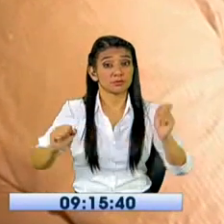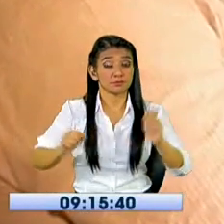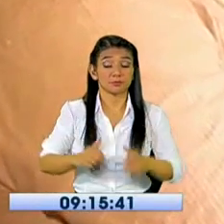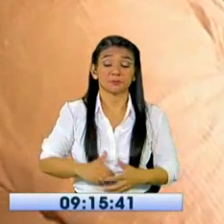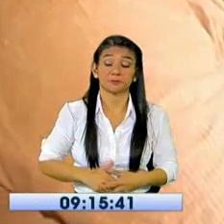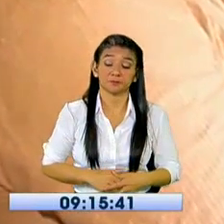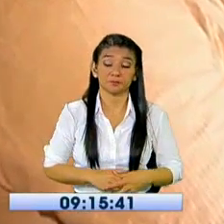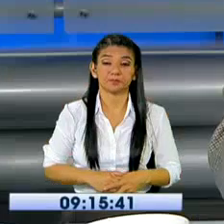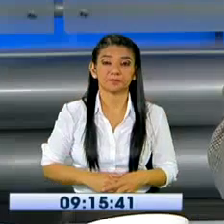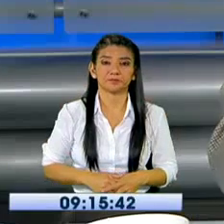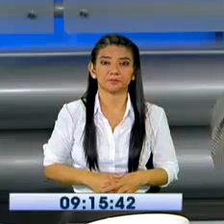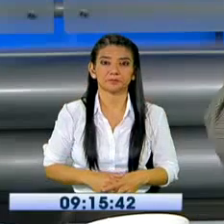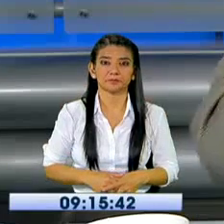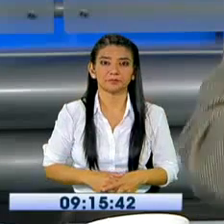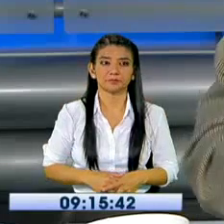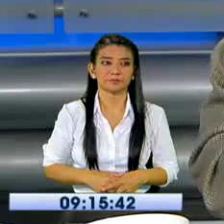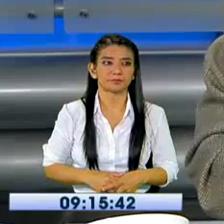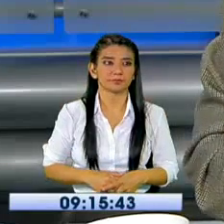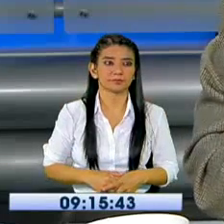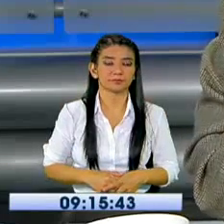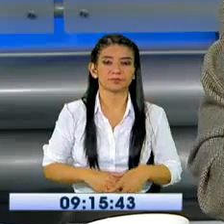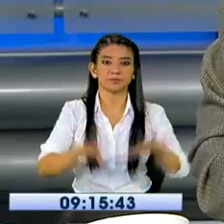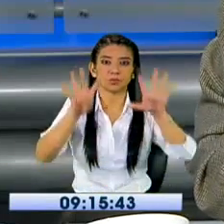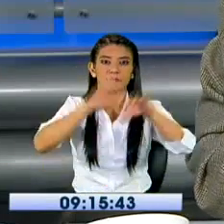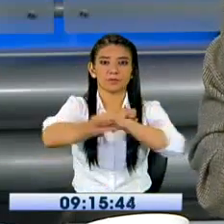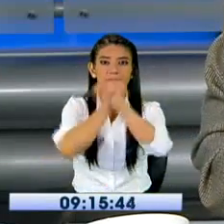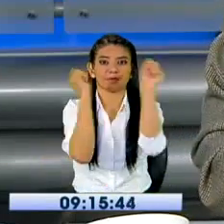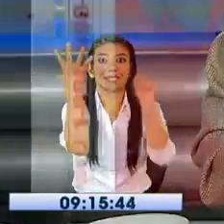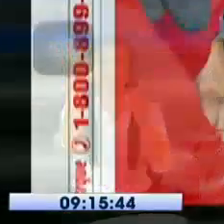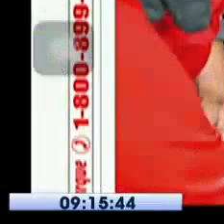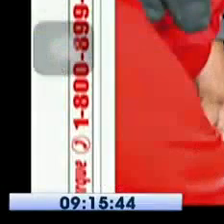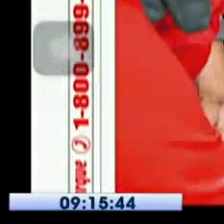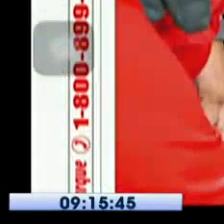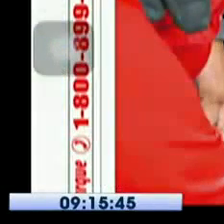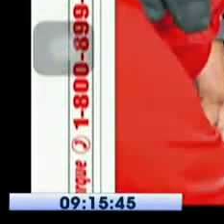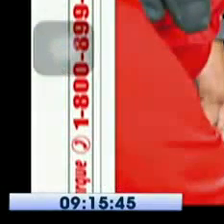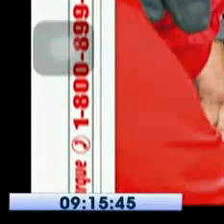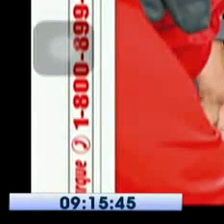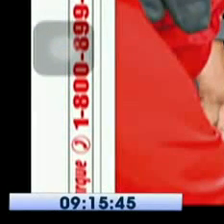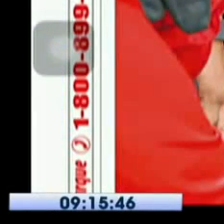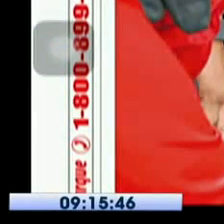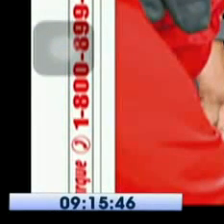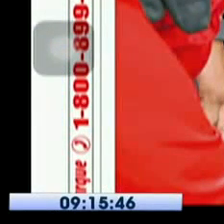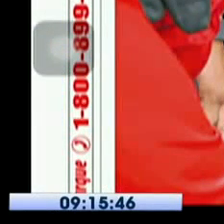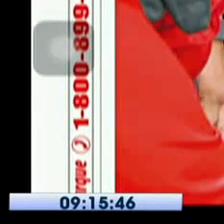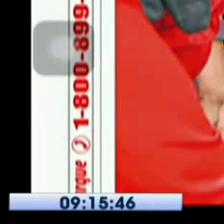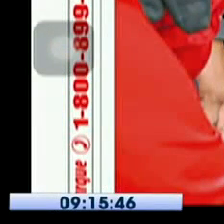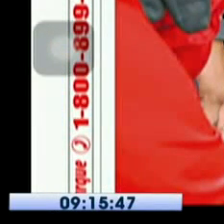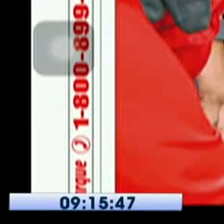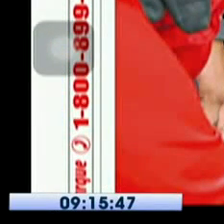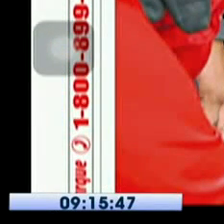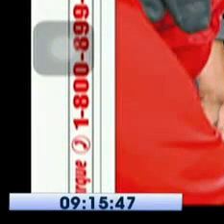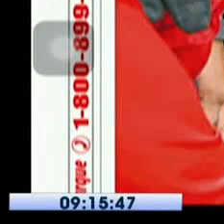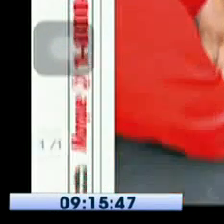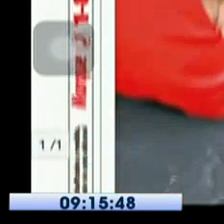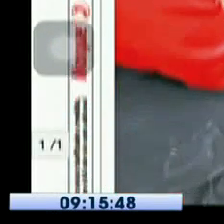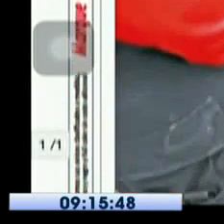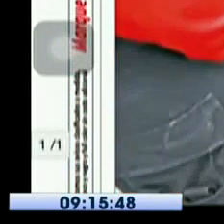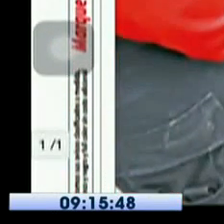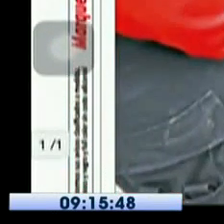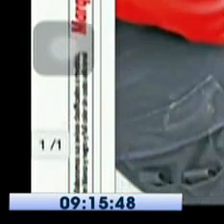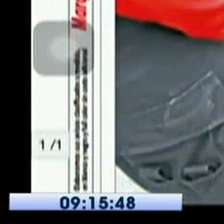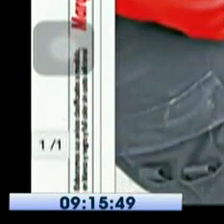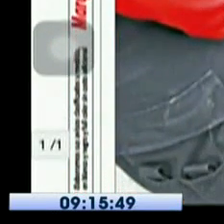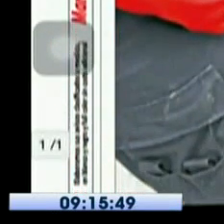José Morales. A las 9:15 de la mañana vamos a revisar lo que nos titula el diario Últimas Noticias. El diario de la ciudad fue